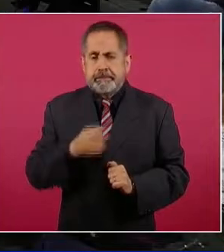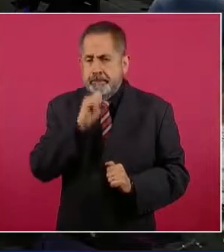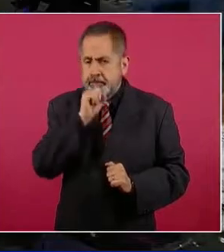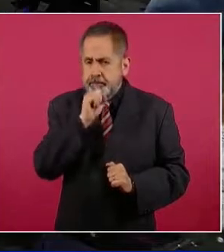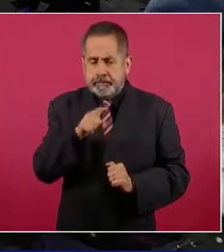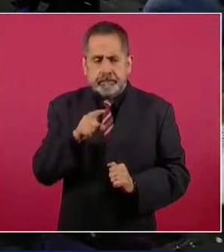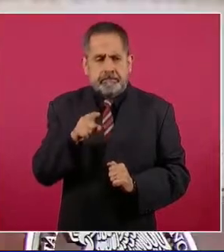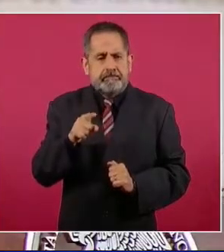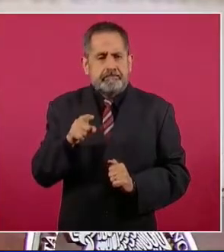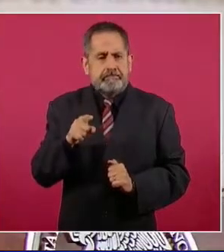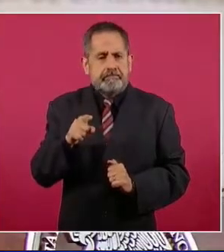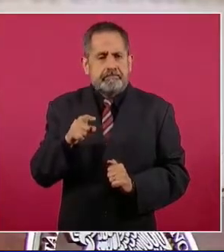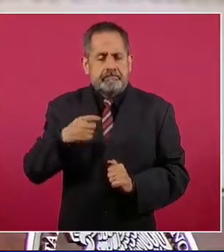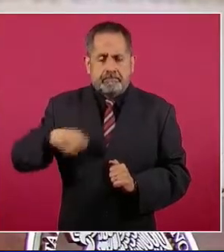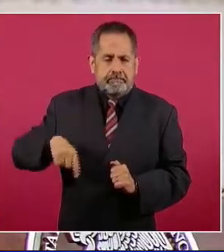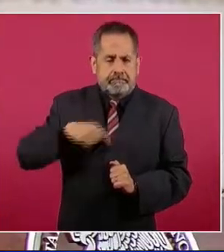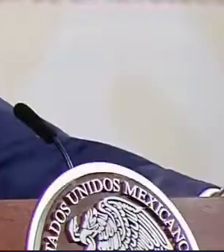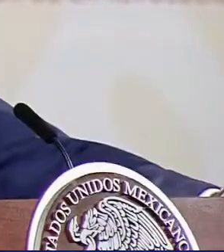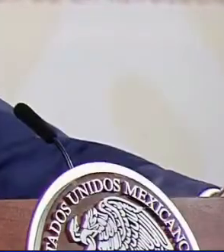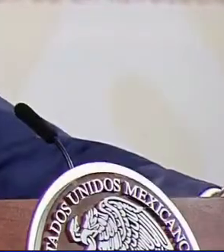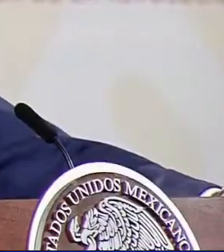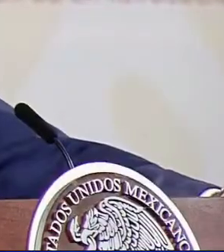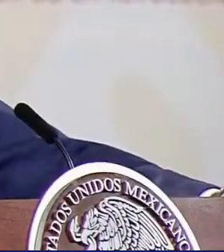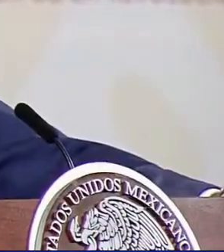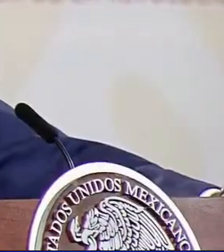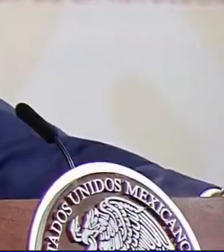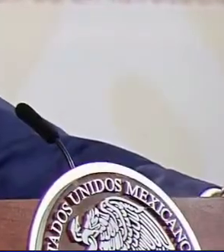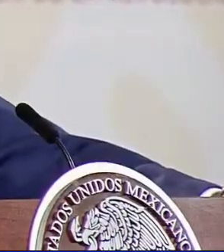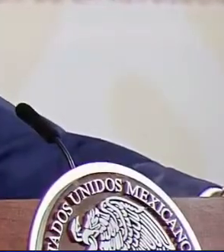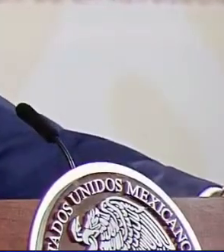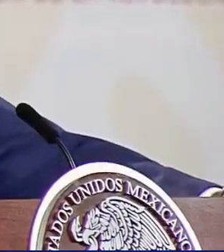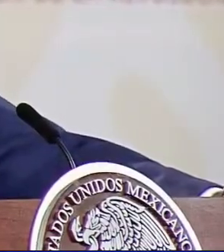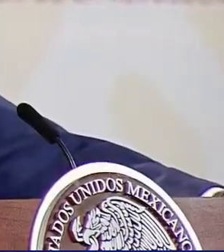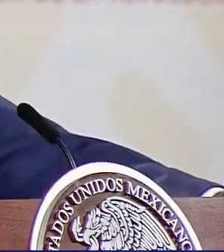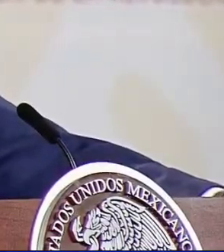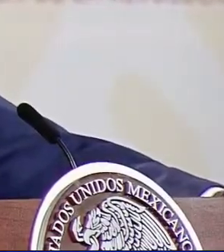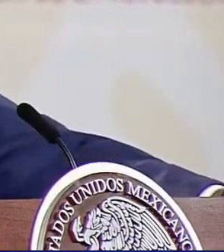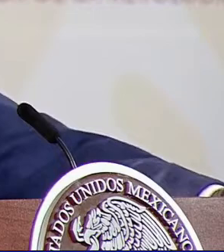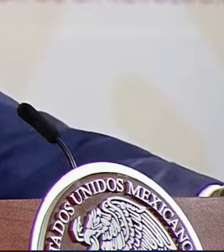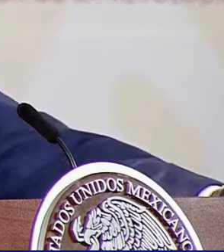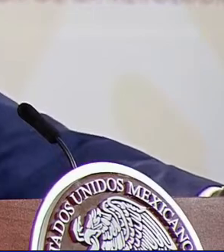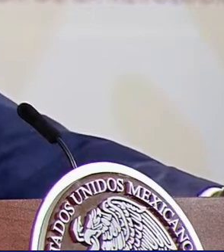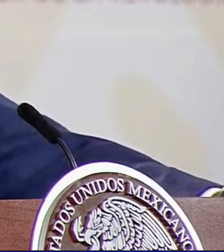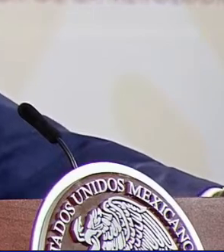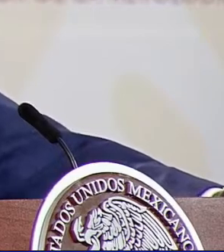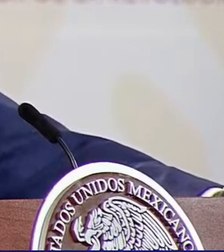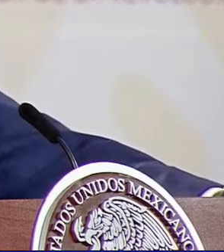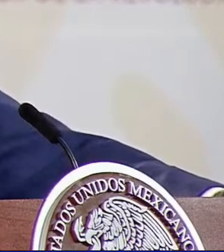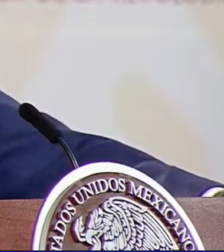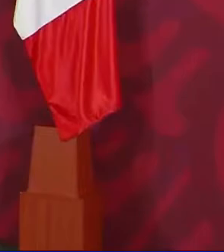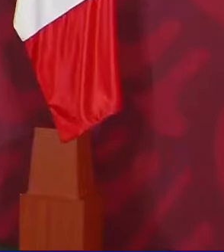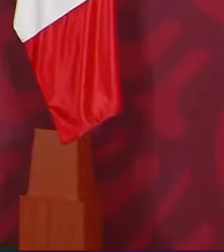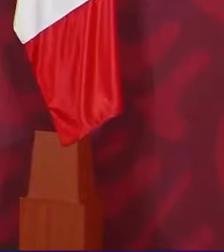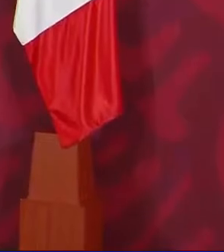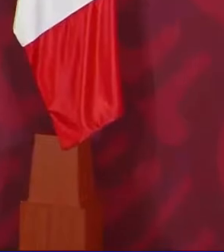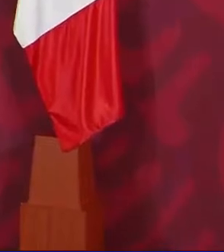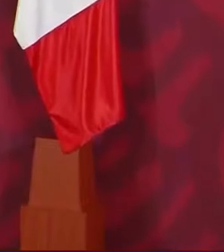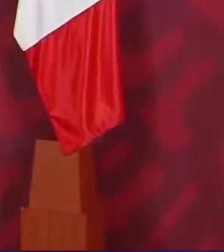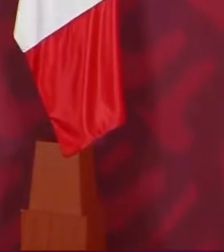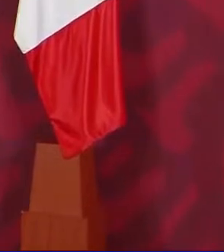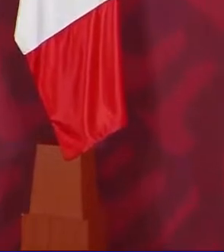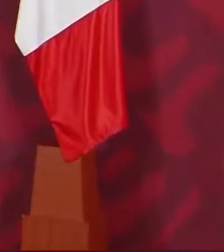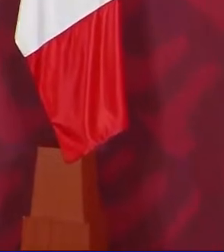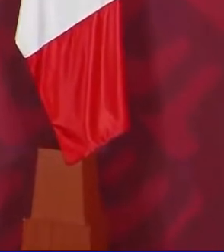y nosotros aclaramos que son procesos a cargo de